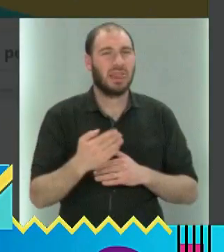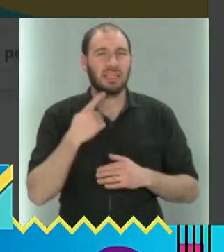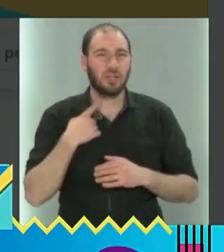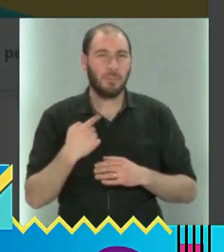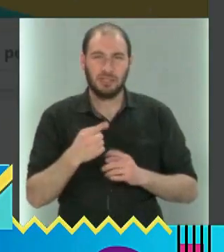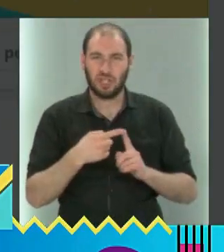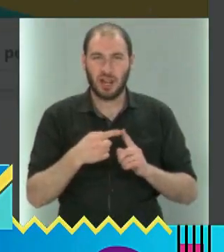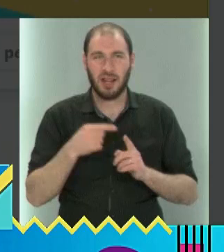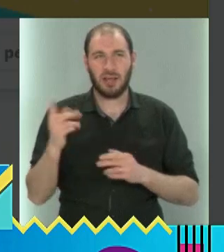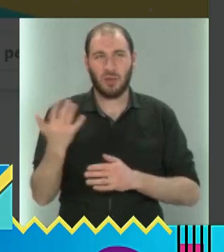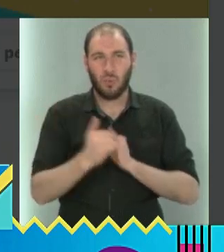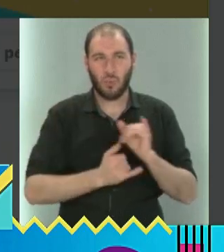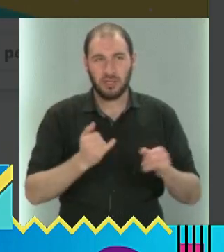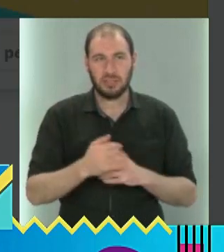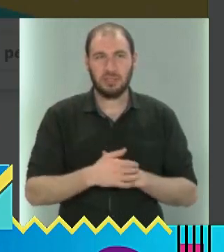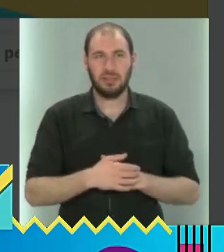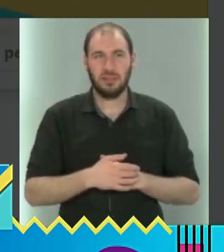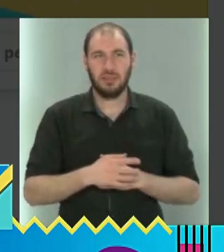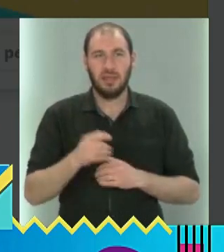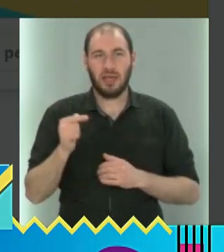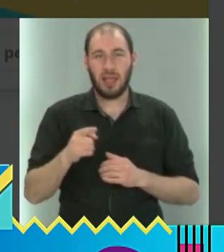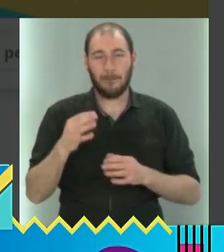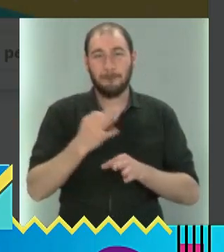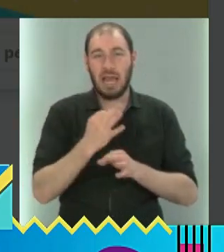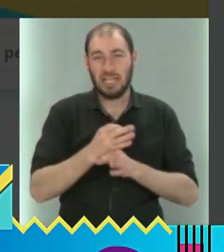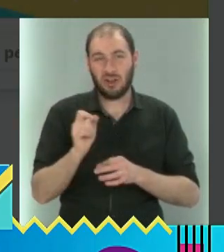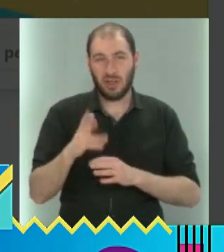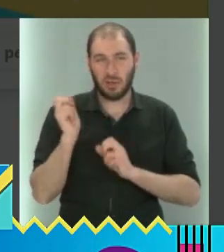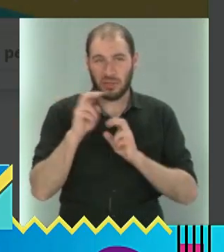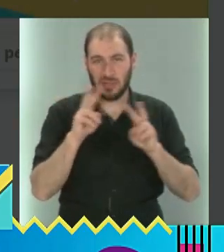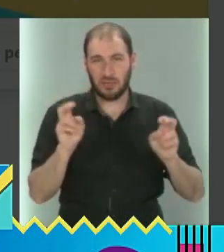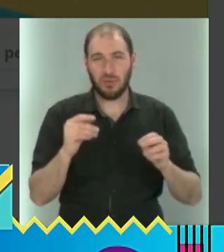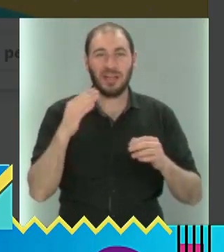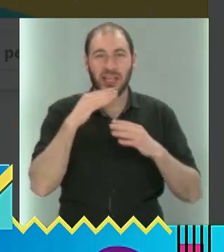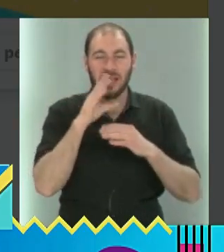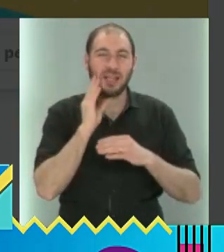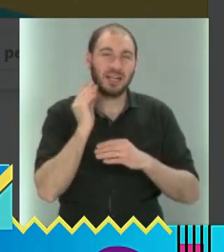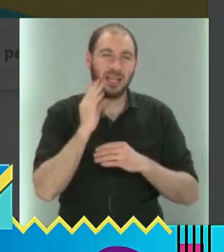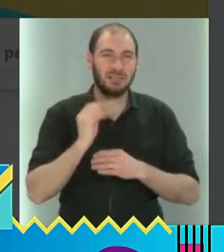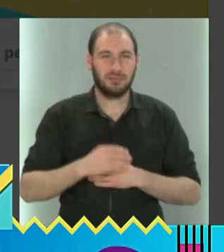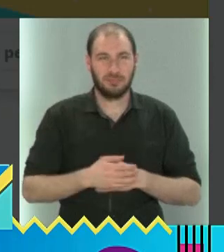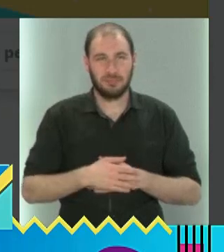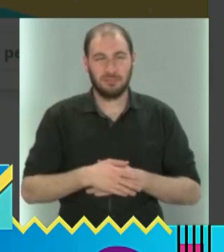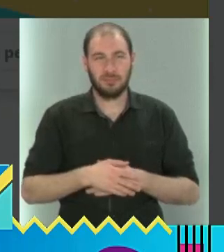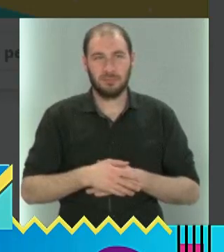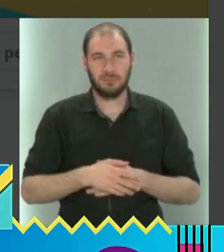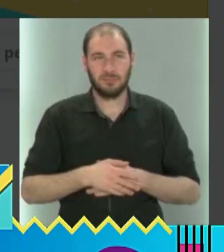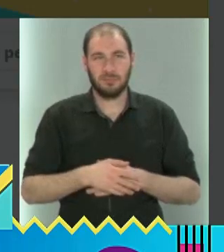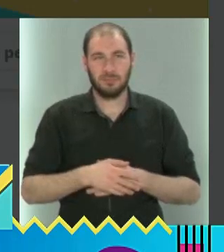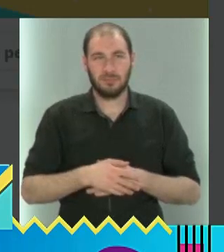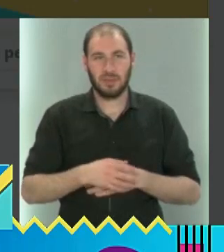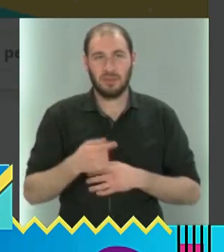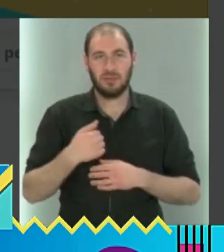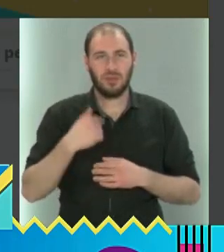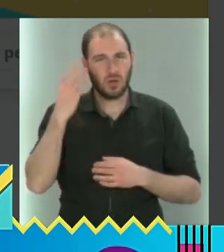deseo personal, es lo que nos dice Francisco, citando a su maestro. Sí. En inglés, por supuesto, él lo hizo. No lo